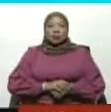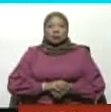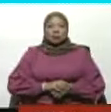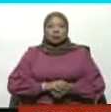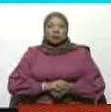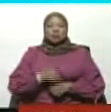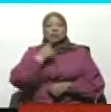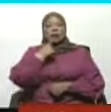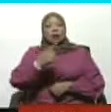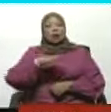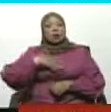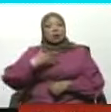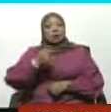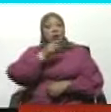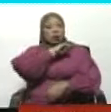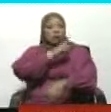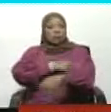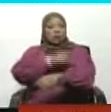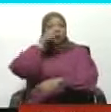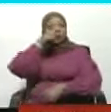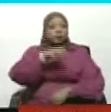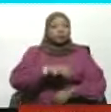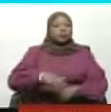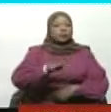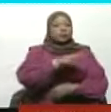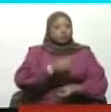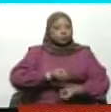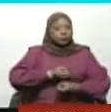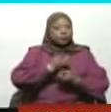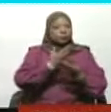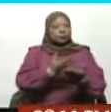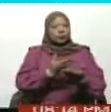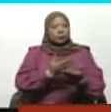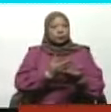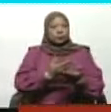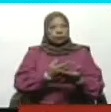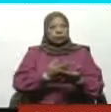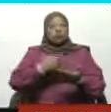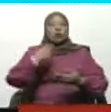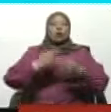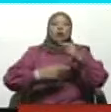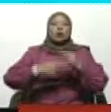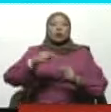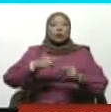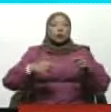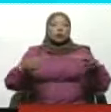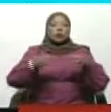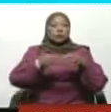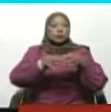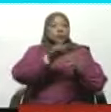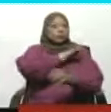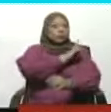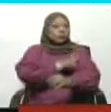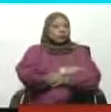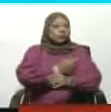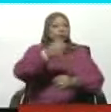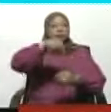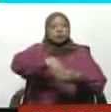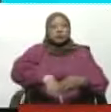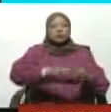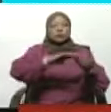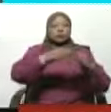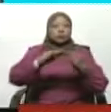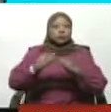es darle el poder al pueblo. Construir el poder del pueblo. Cuando los